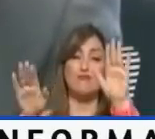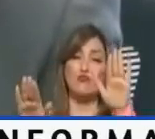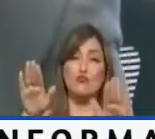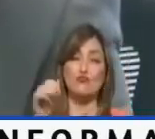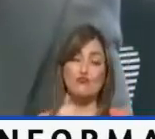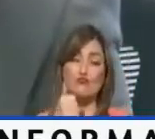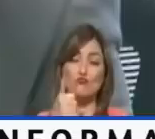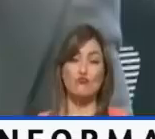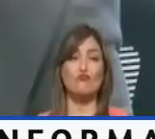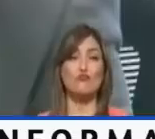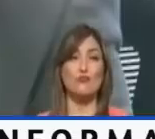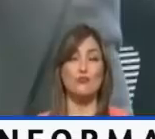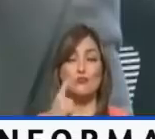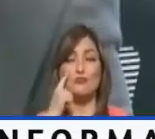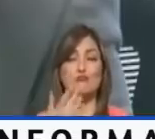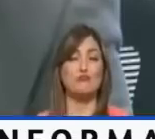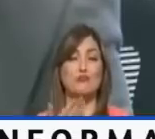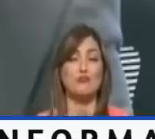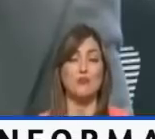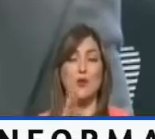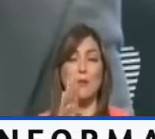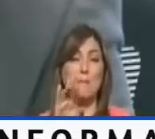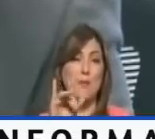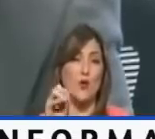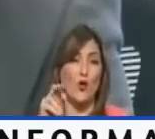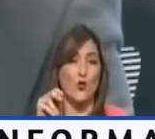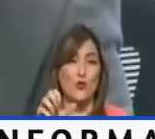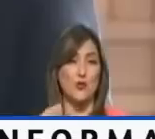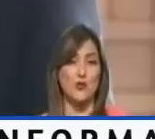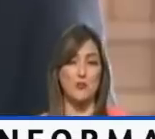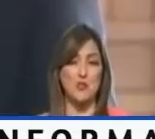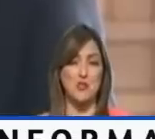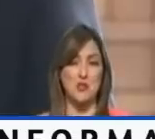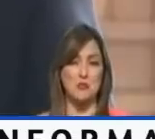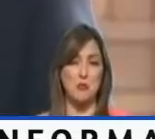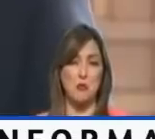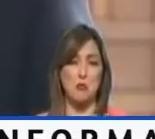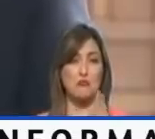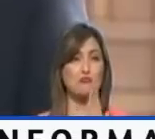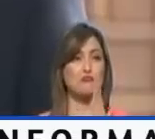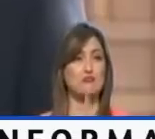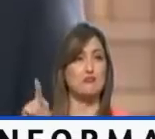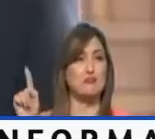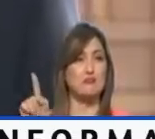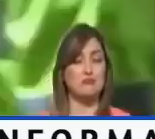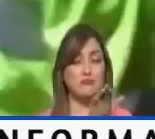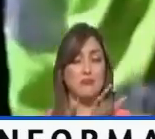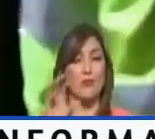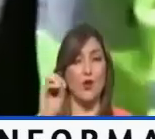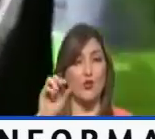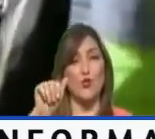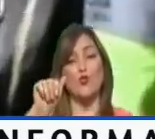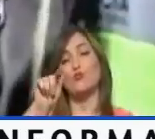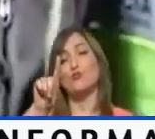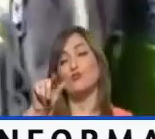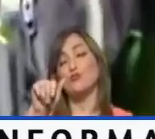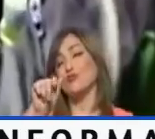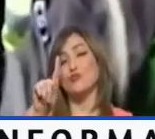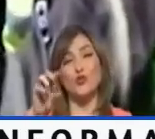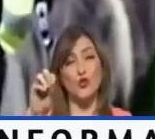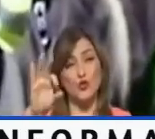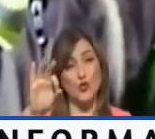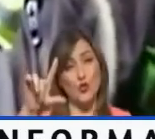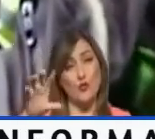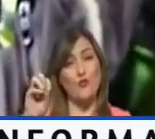era la beneficiaria, los señores Augusto Briones nunca fueron ni accionistas ni administradores. A José Augusto Briones, su hermano Adolfo y otros se los vinculó